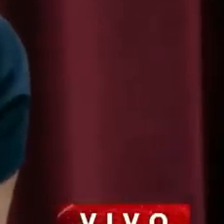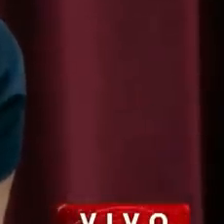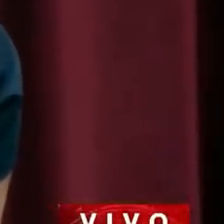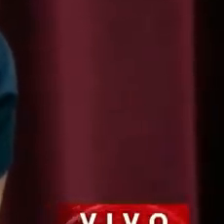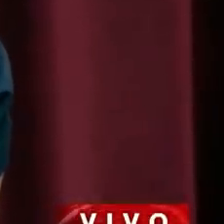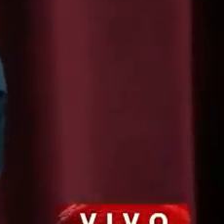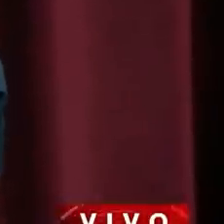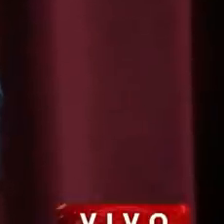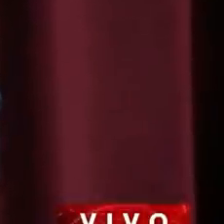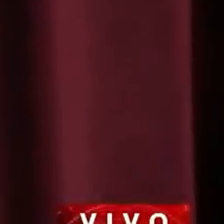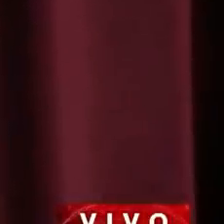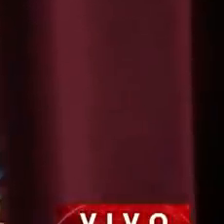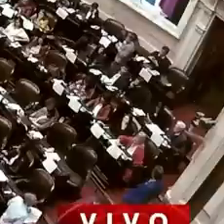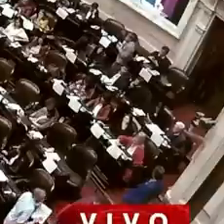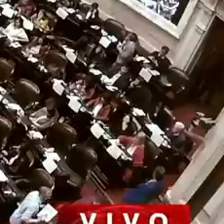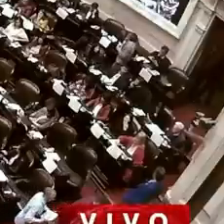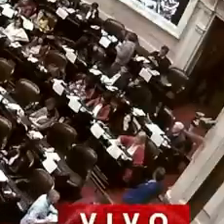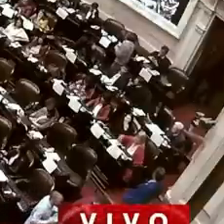Estela Hernández.